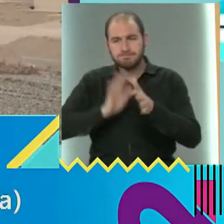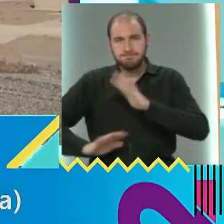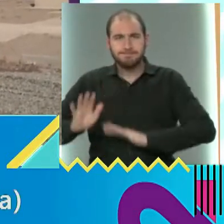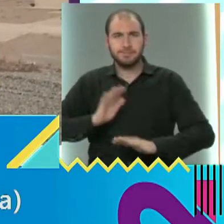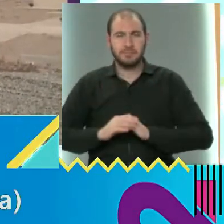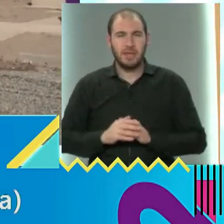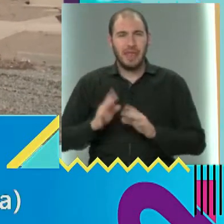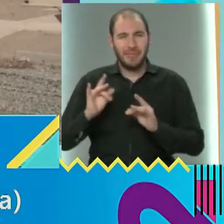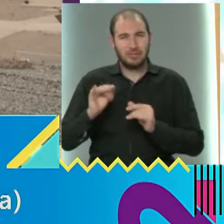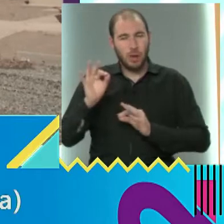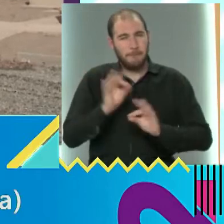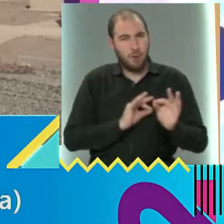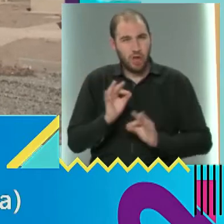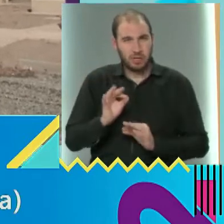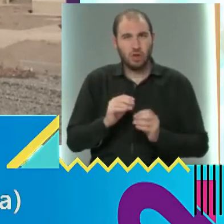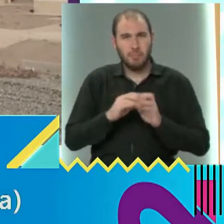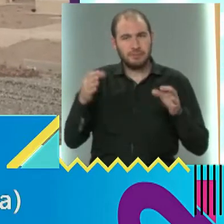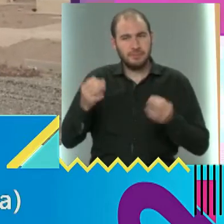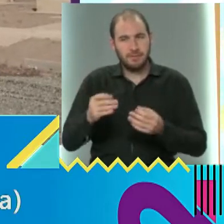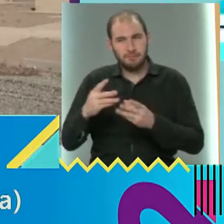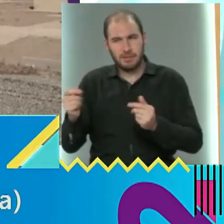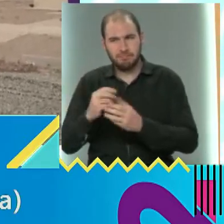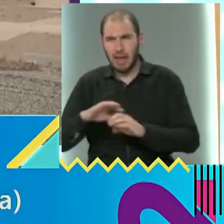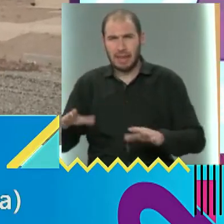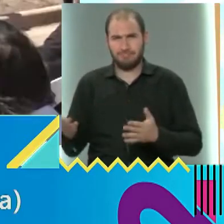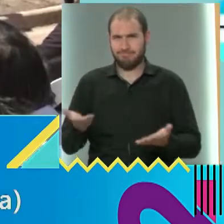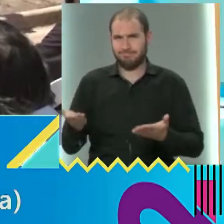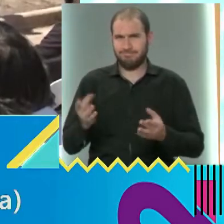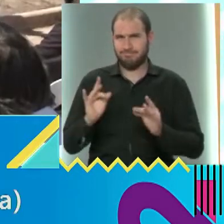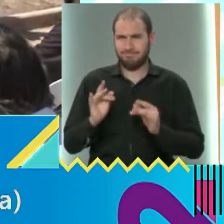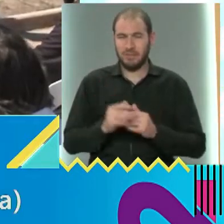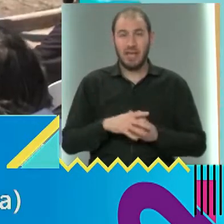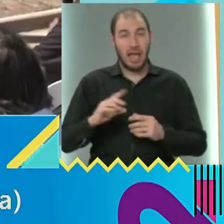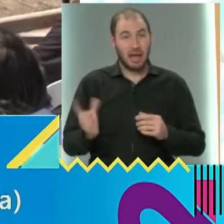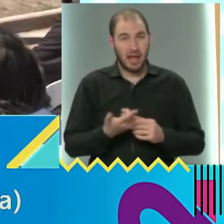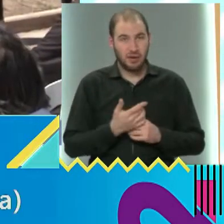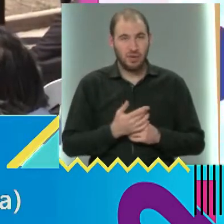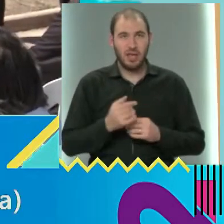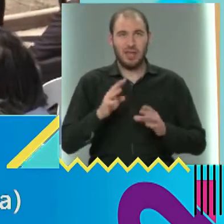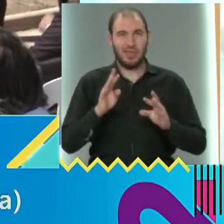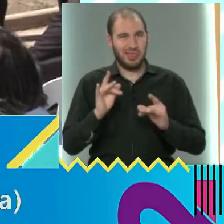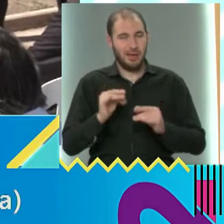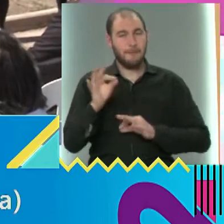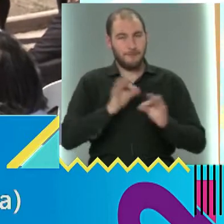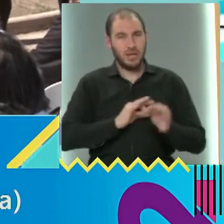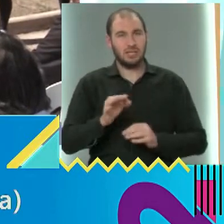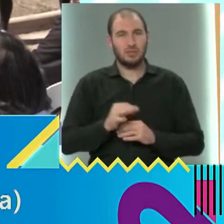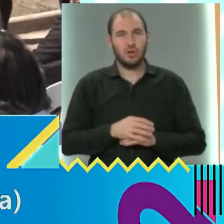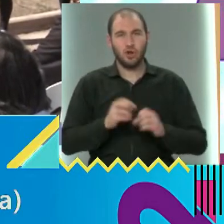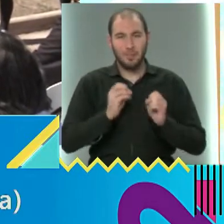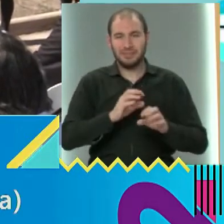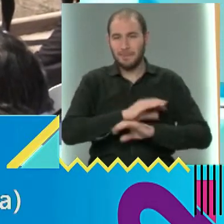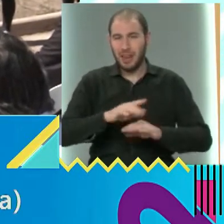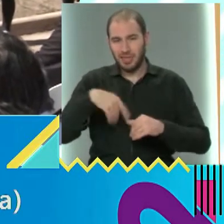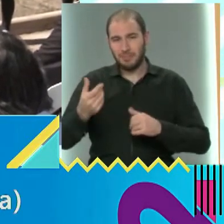muy difícil que un proyecto que se inicie bien termine mal. Y por el contrario, es muy difícil que un proyecto que empezó